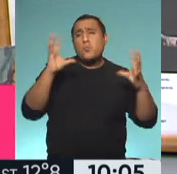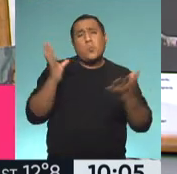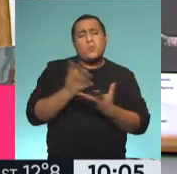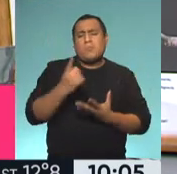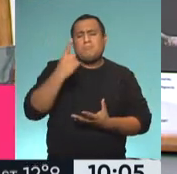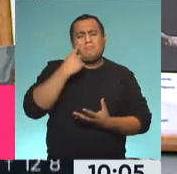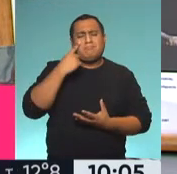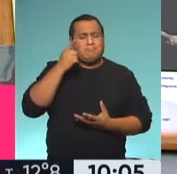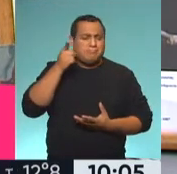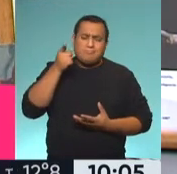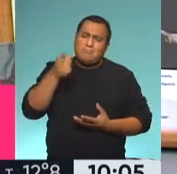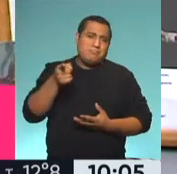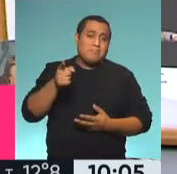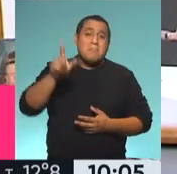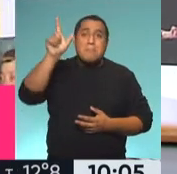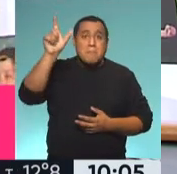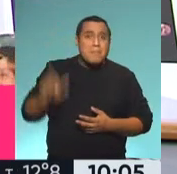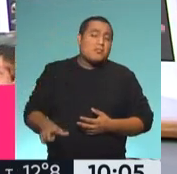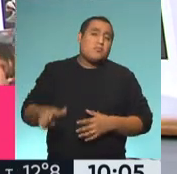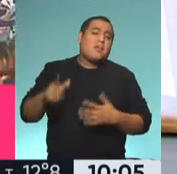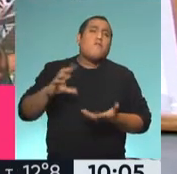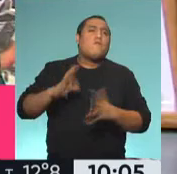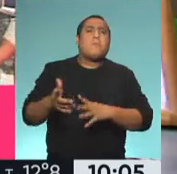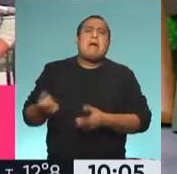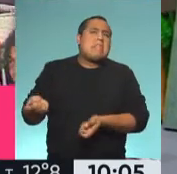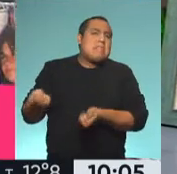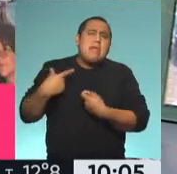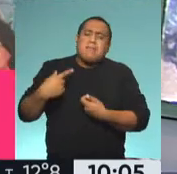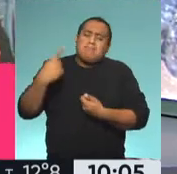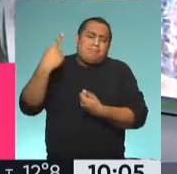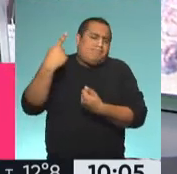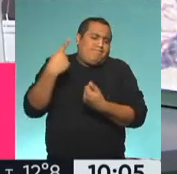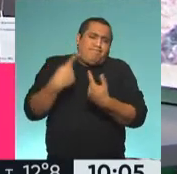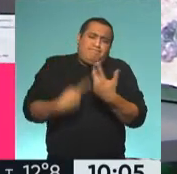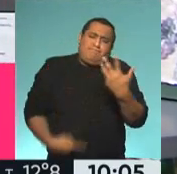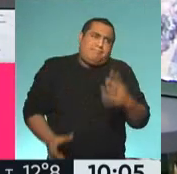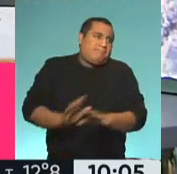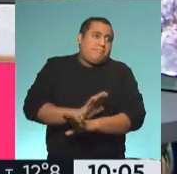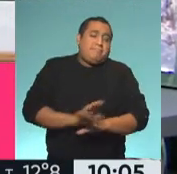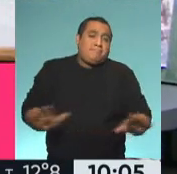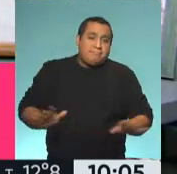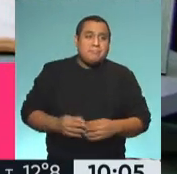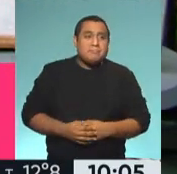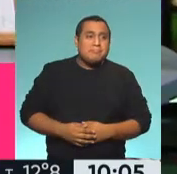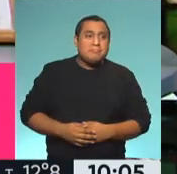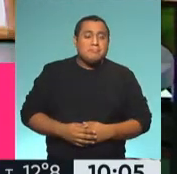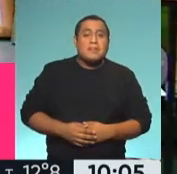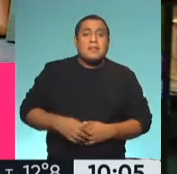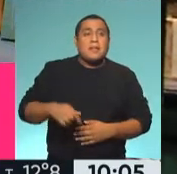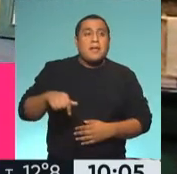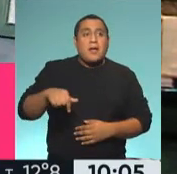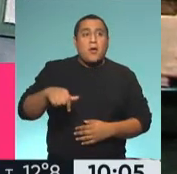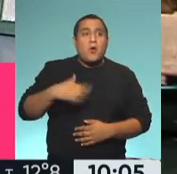una persona que nos ha dado tanto, tanto, tanto, tanto. Así que bueno, estoy contenta de